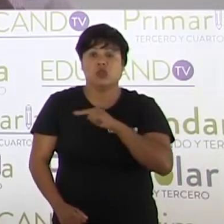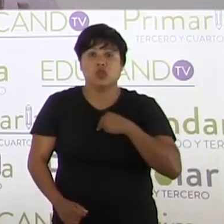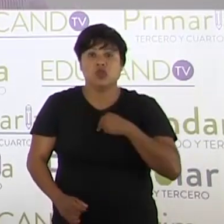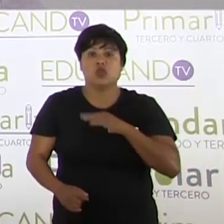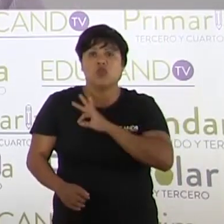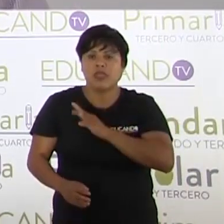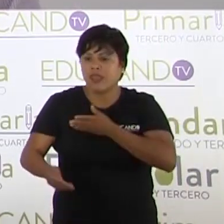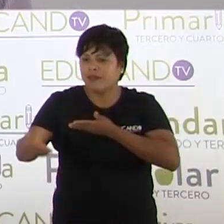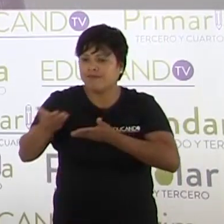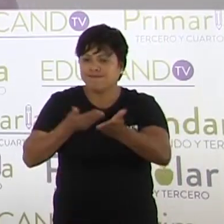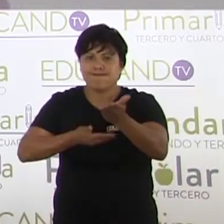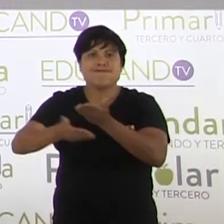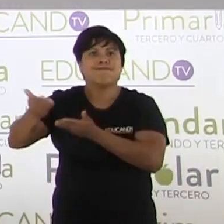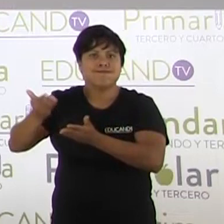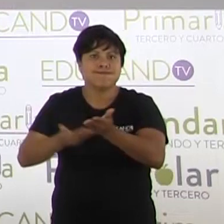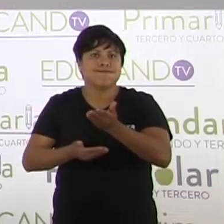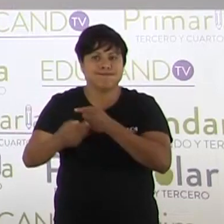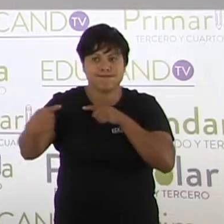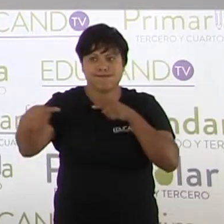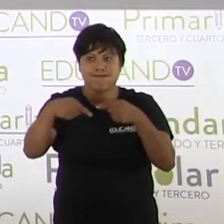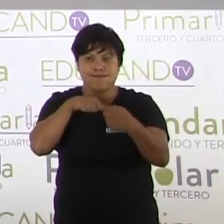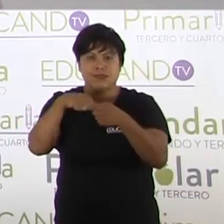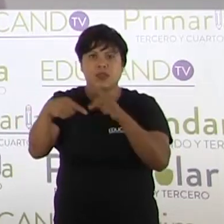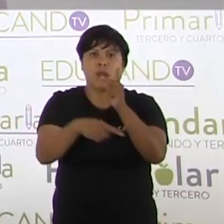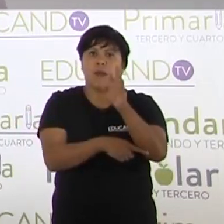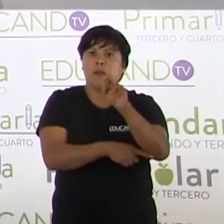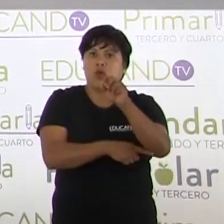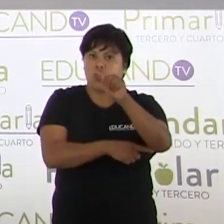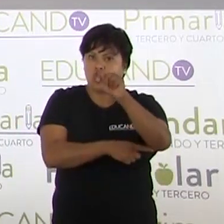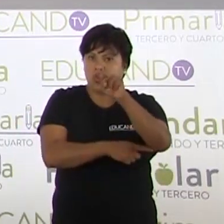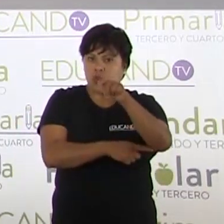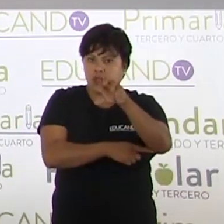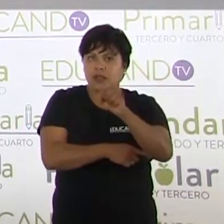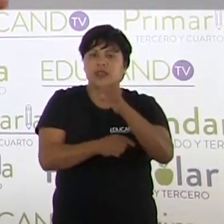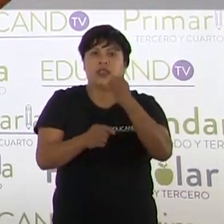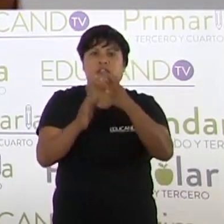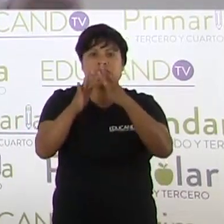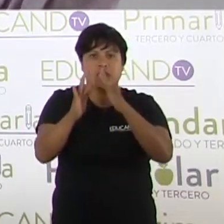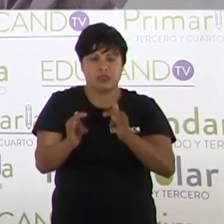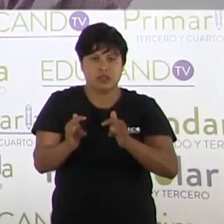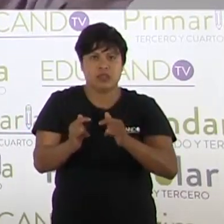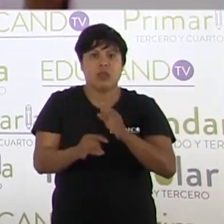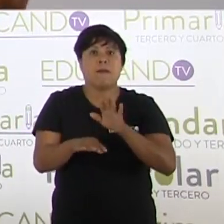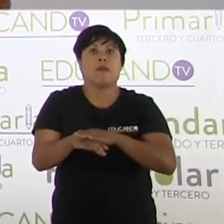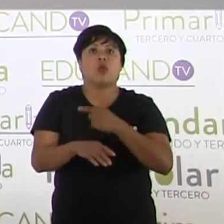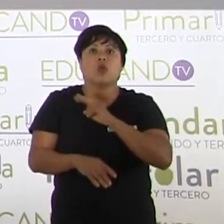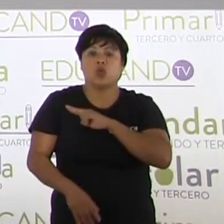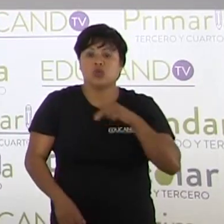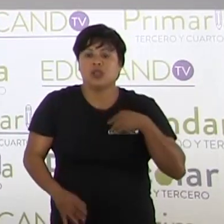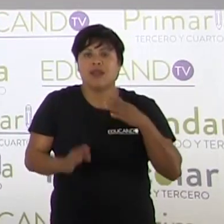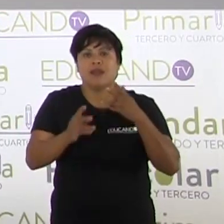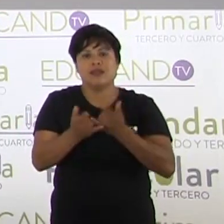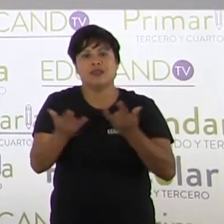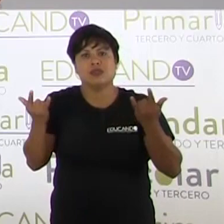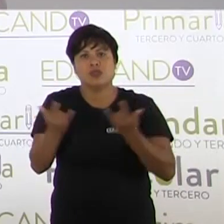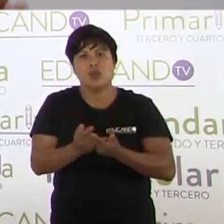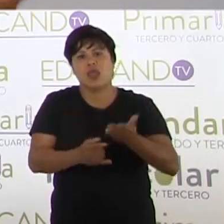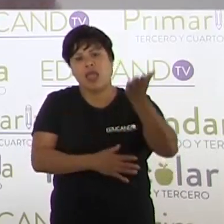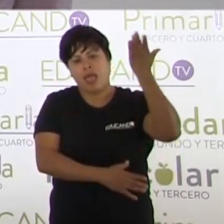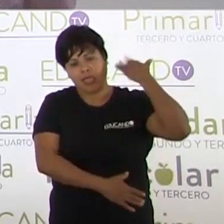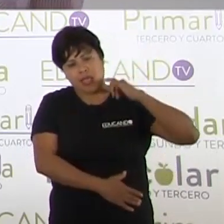interactúa fuertemente con el portugués y el francés por nuestra historia